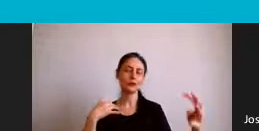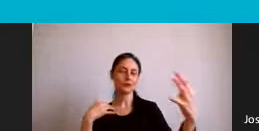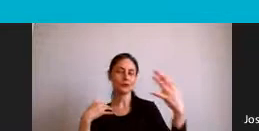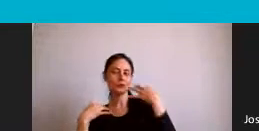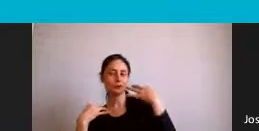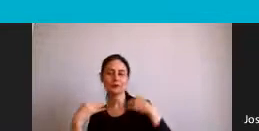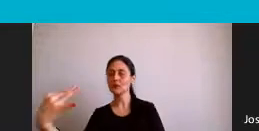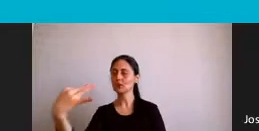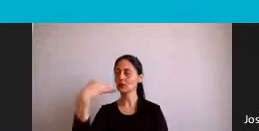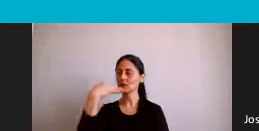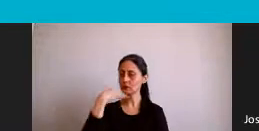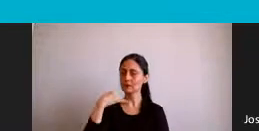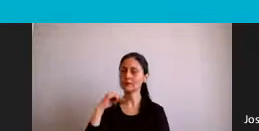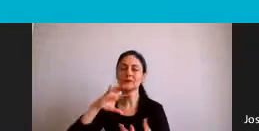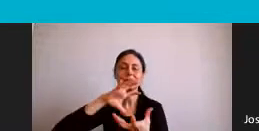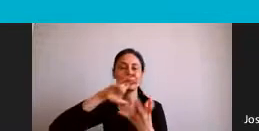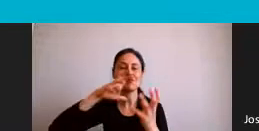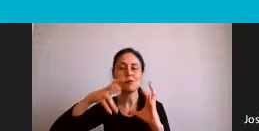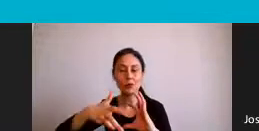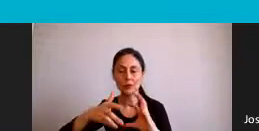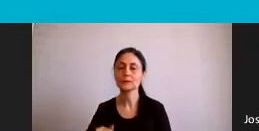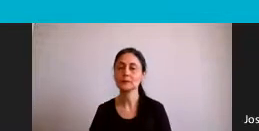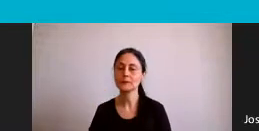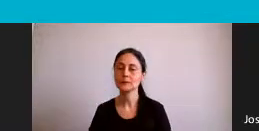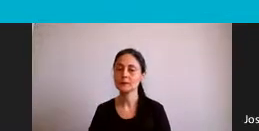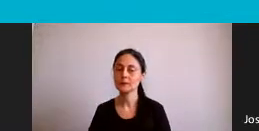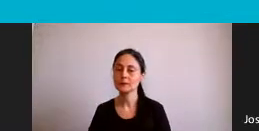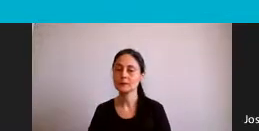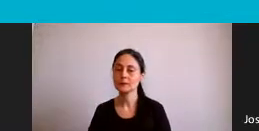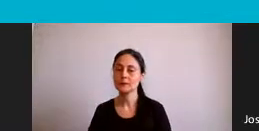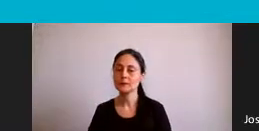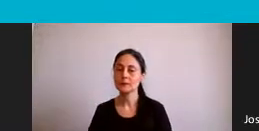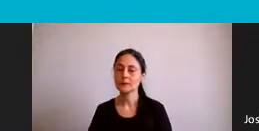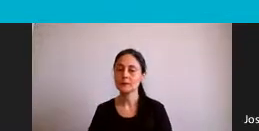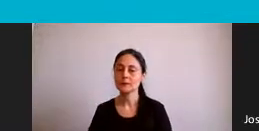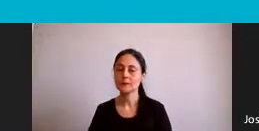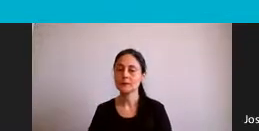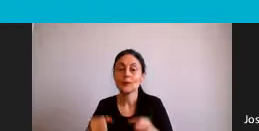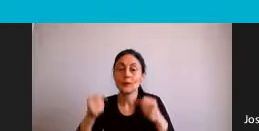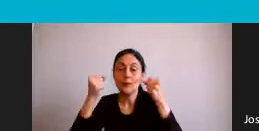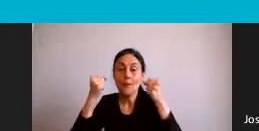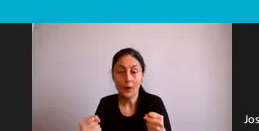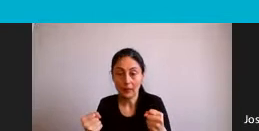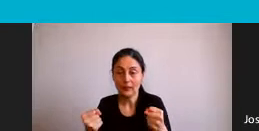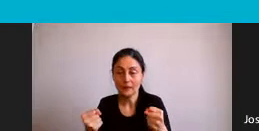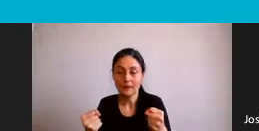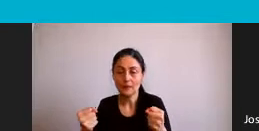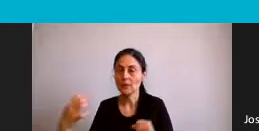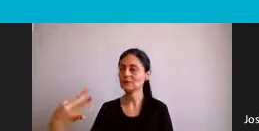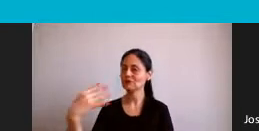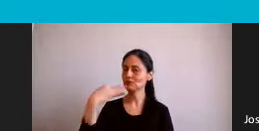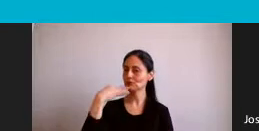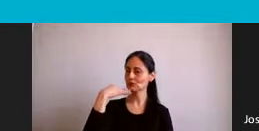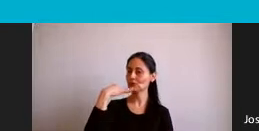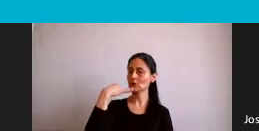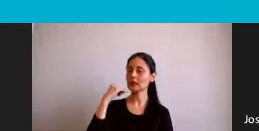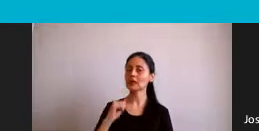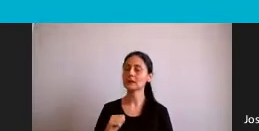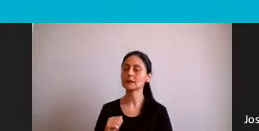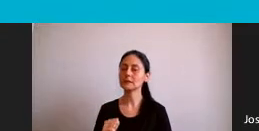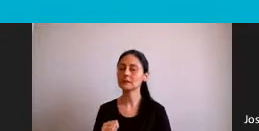afectado, ya sea tanto por la posibilidad de riesgo de contagio, como también por